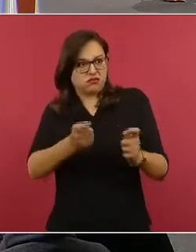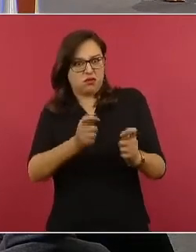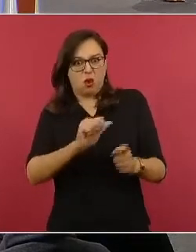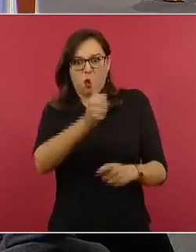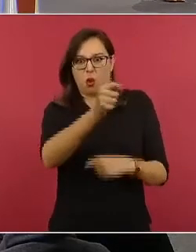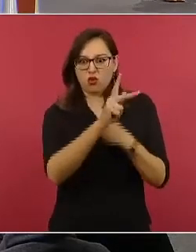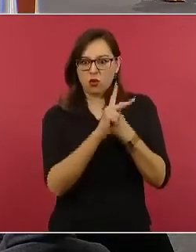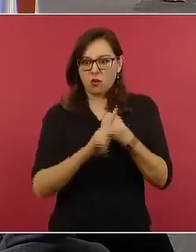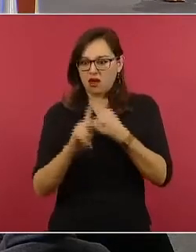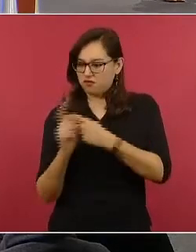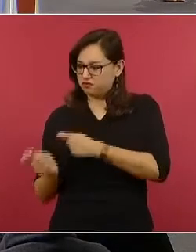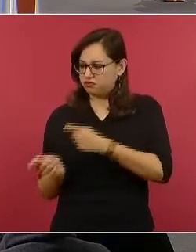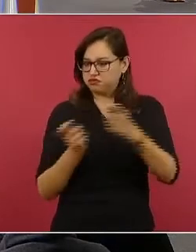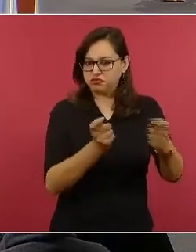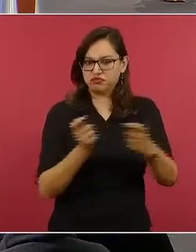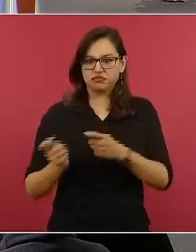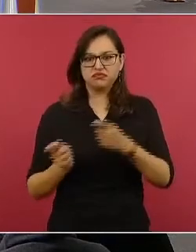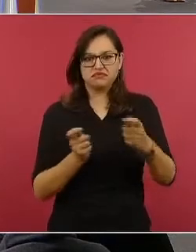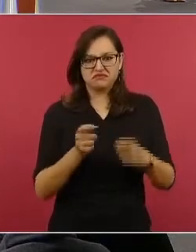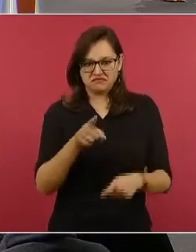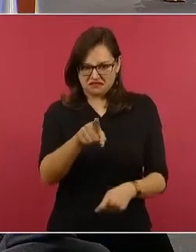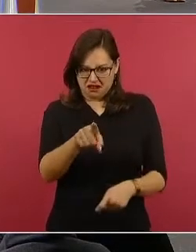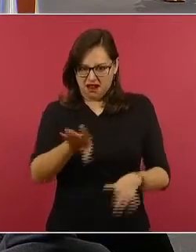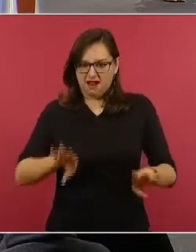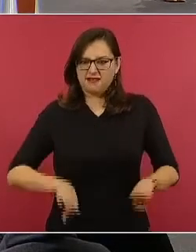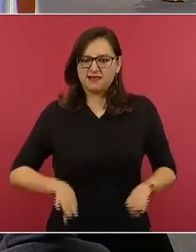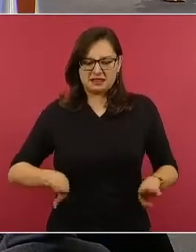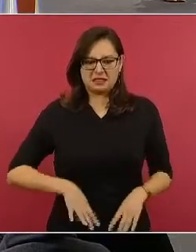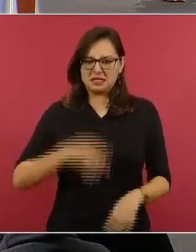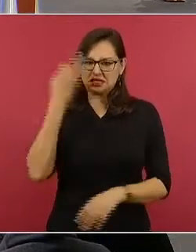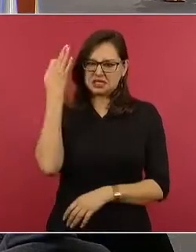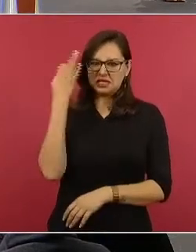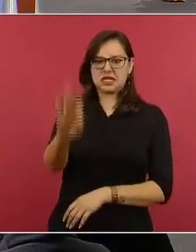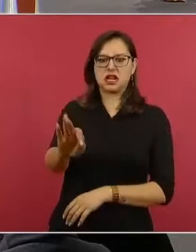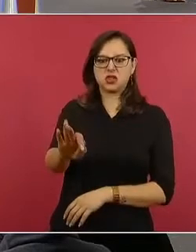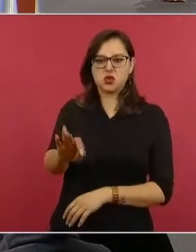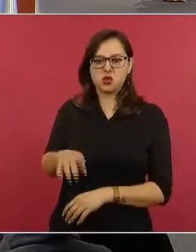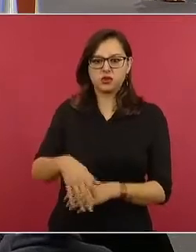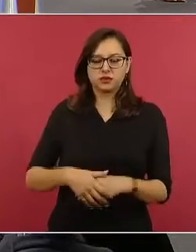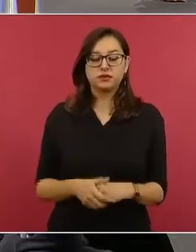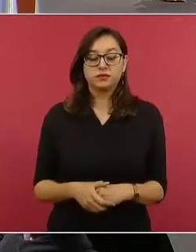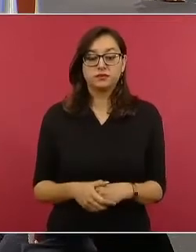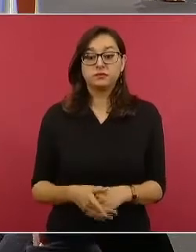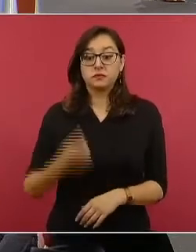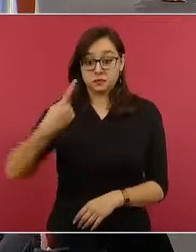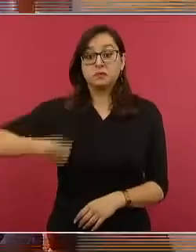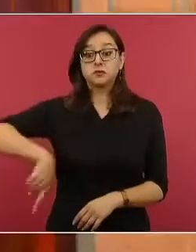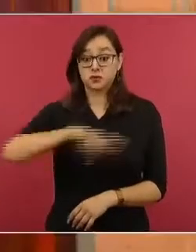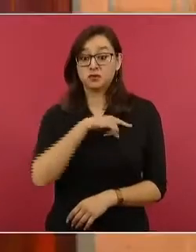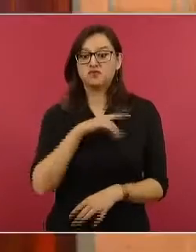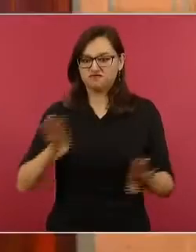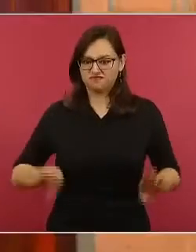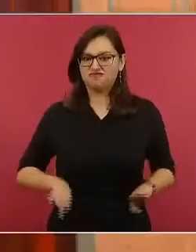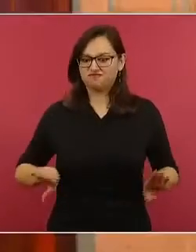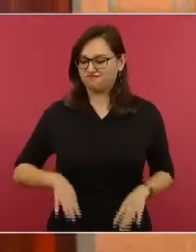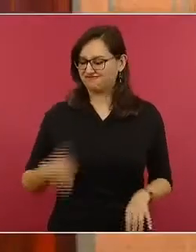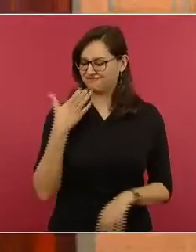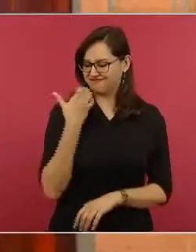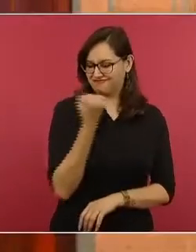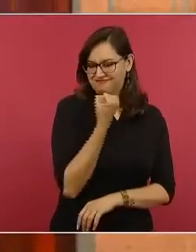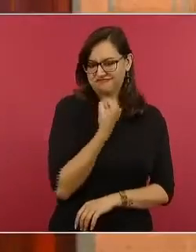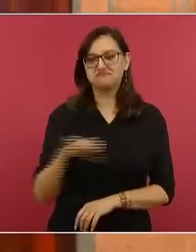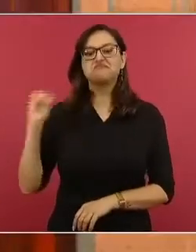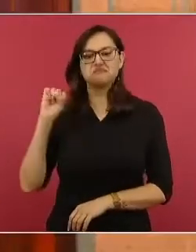extranjeros. Los mexicanos podemos hacer todo mejor que cualquier